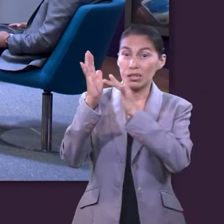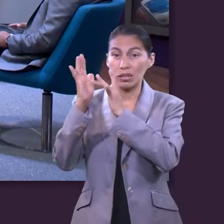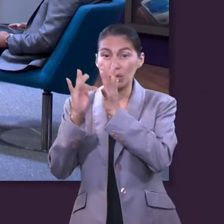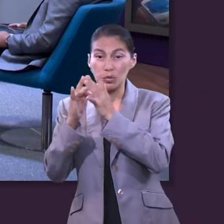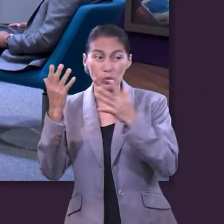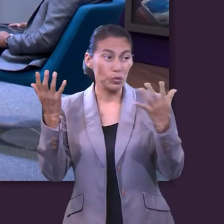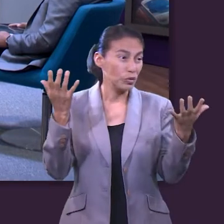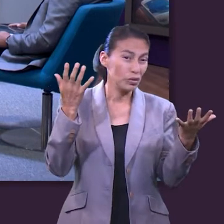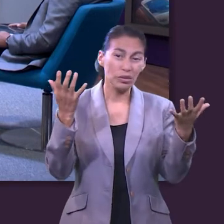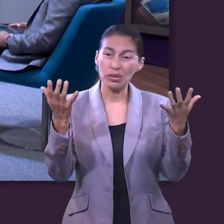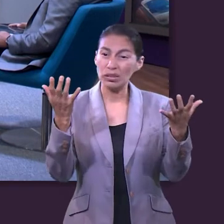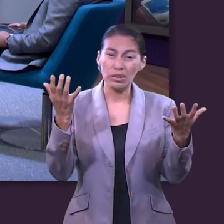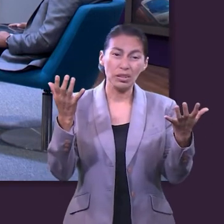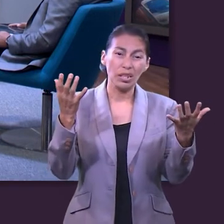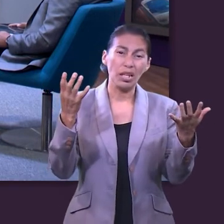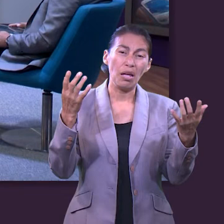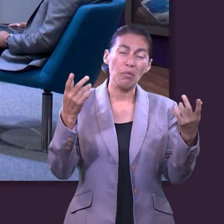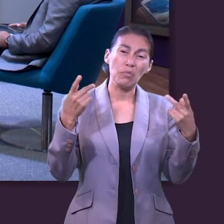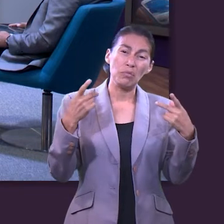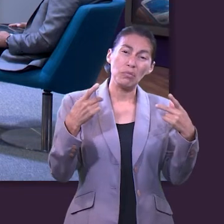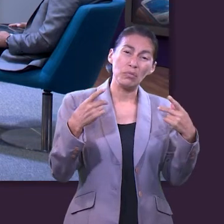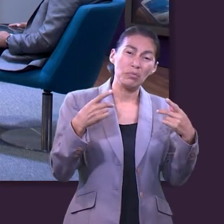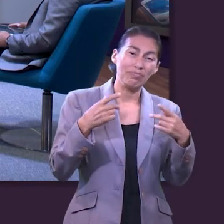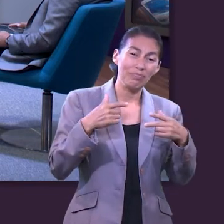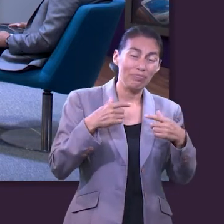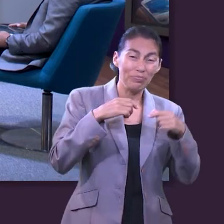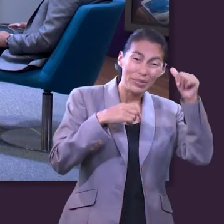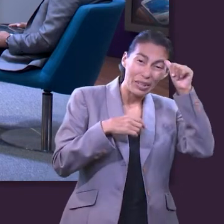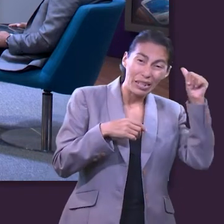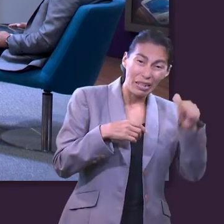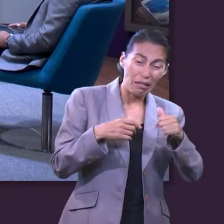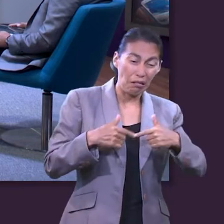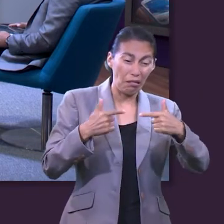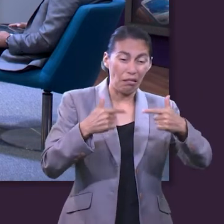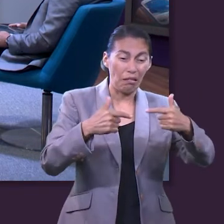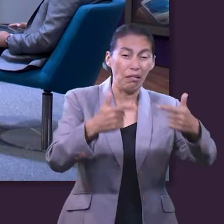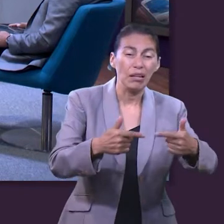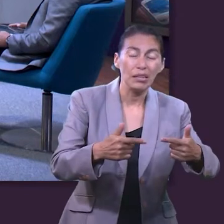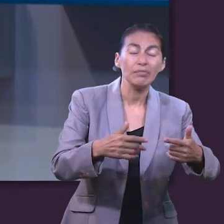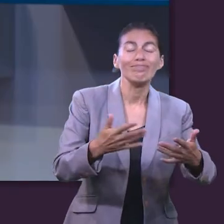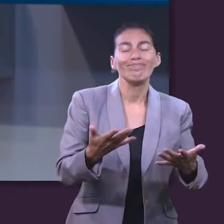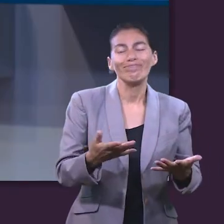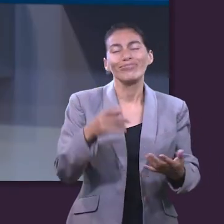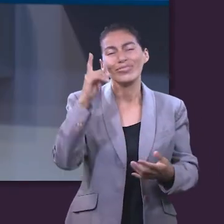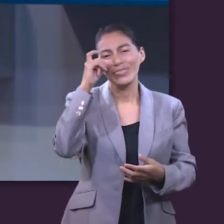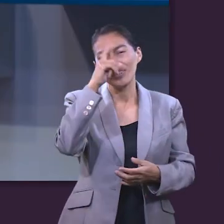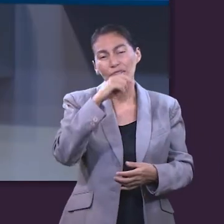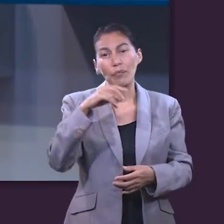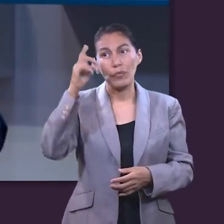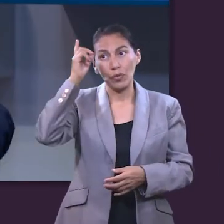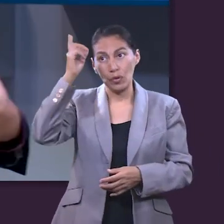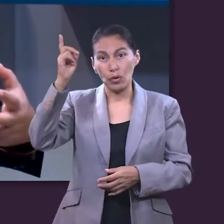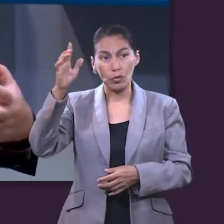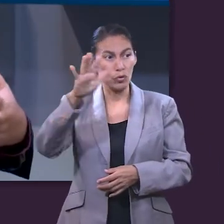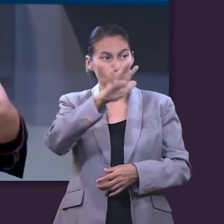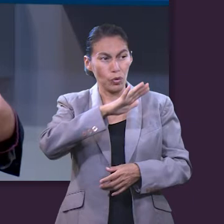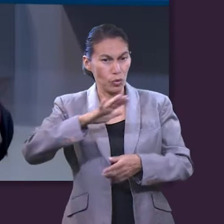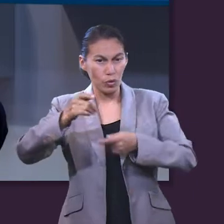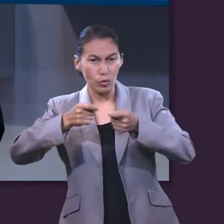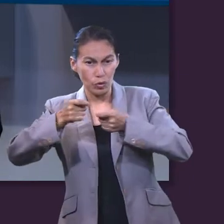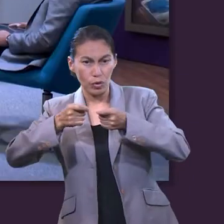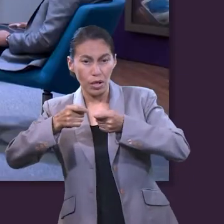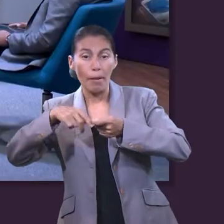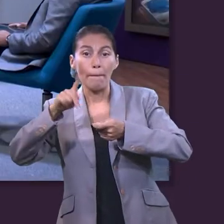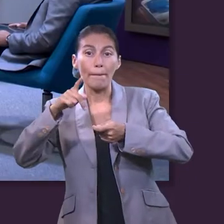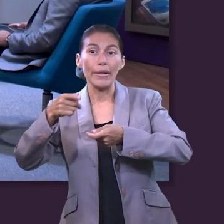consecuencia del pecado, ¿no? Es una consecuencia del pecado y de alguna manera comprendemos que Dios controla, pero